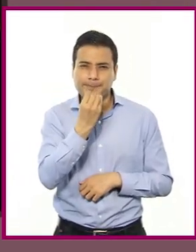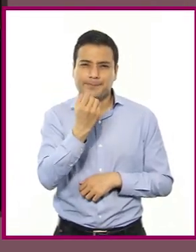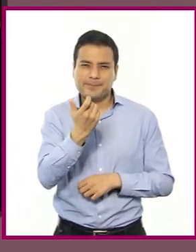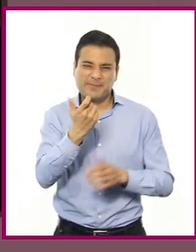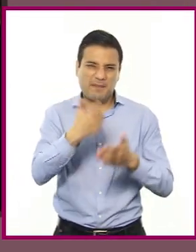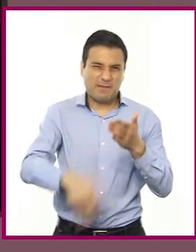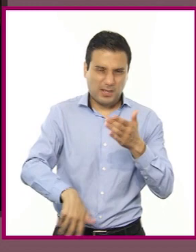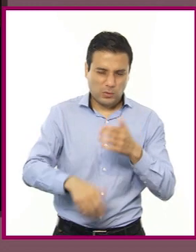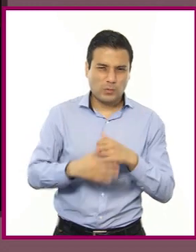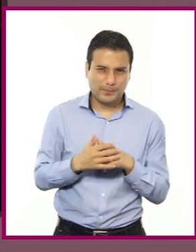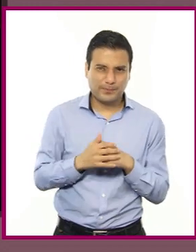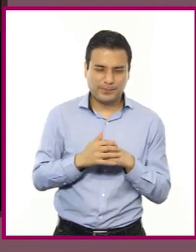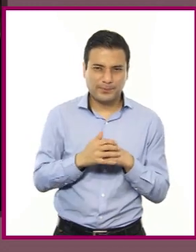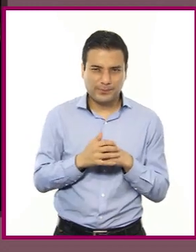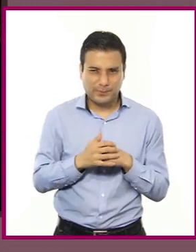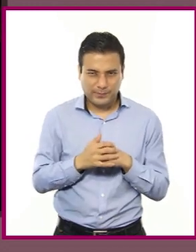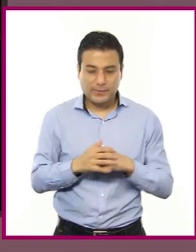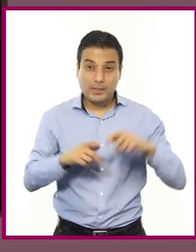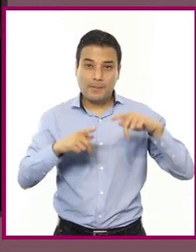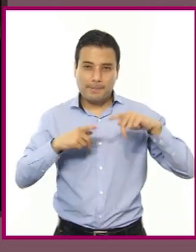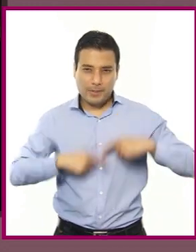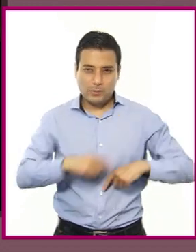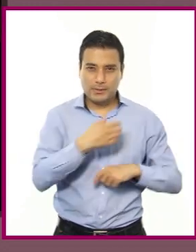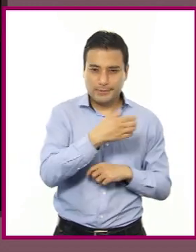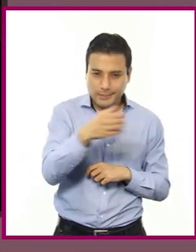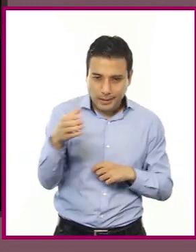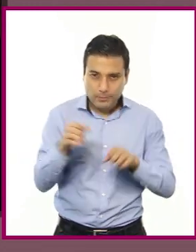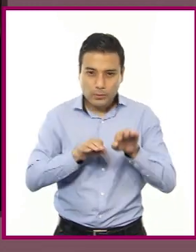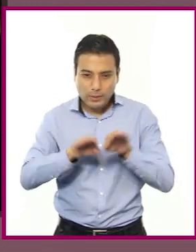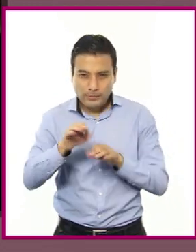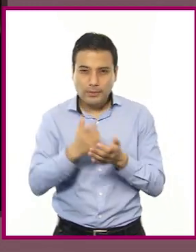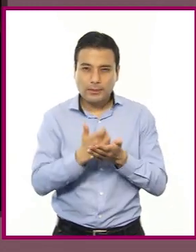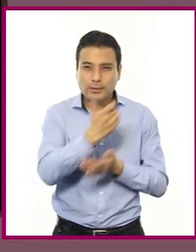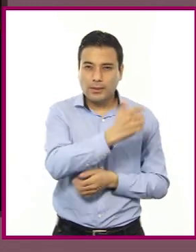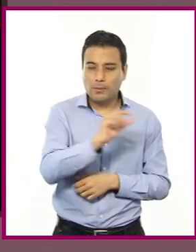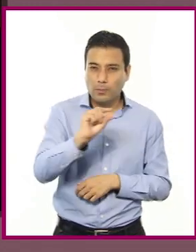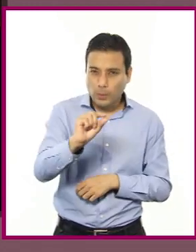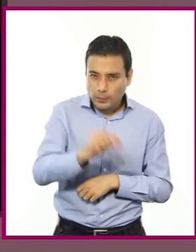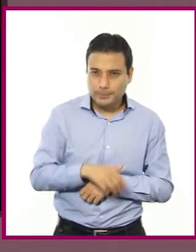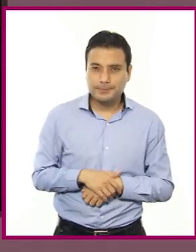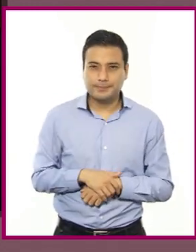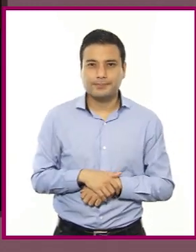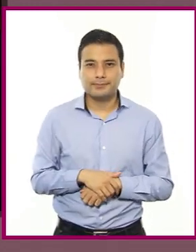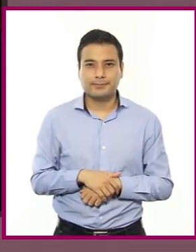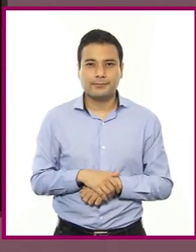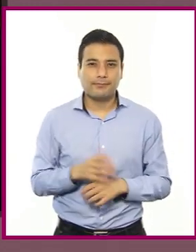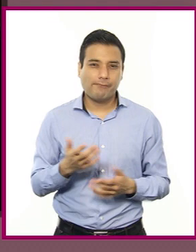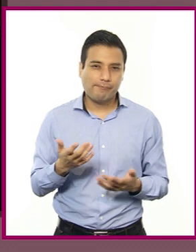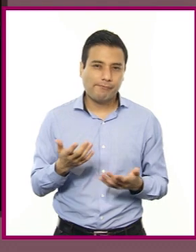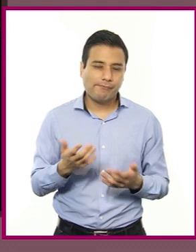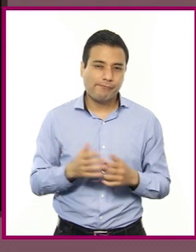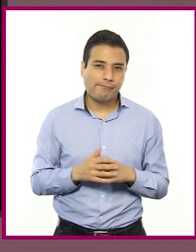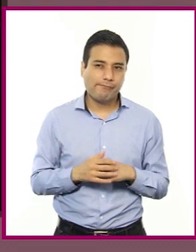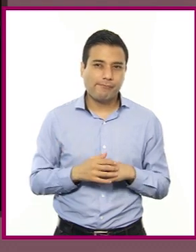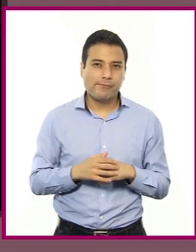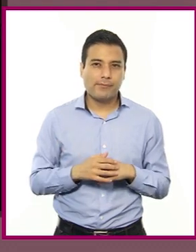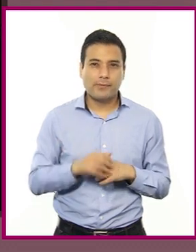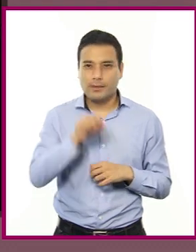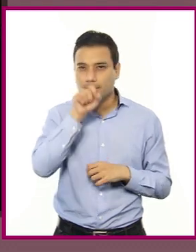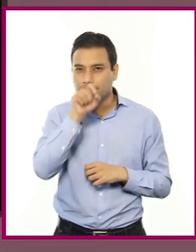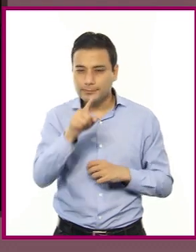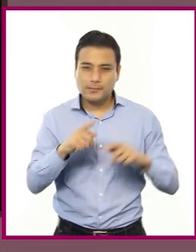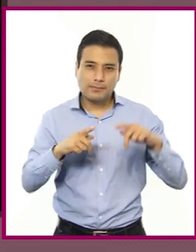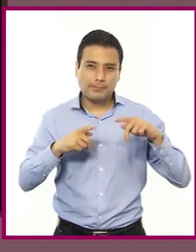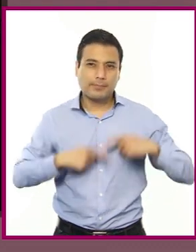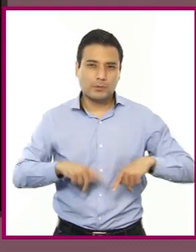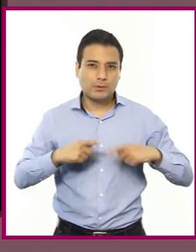dándole menos ingreso a quienes producen los alimentos y costando menos a quienes no producen alimentos, sino que son los obreros,